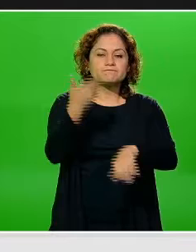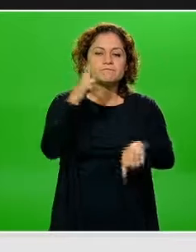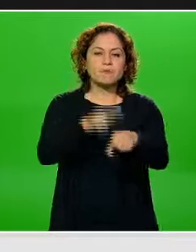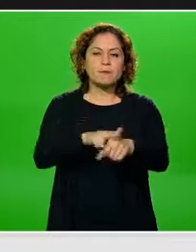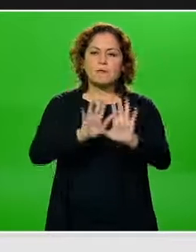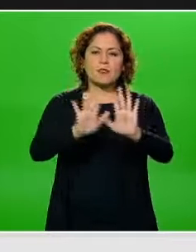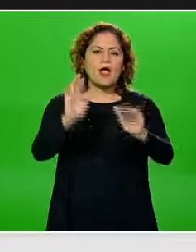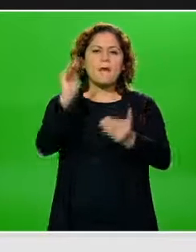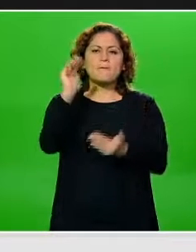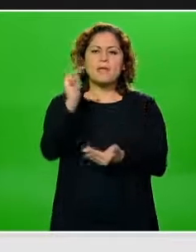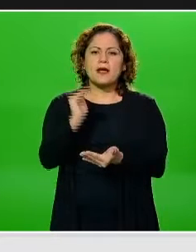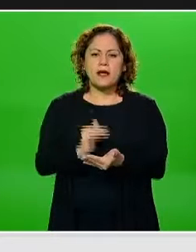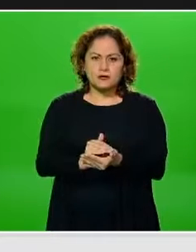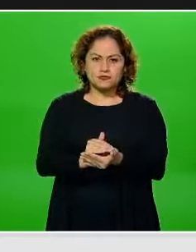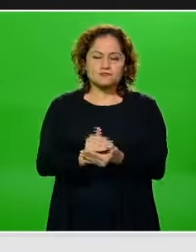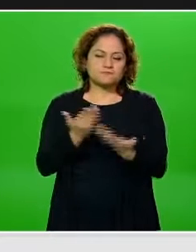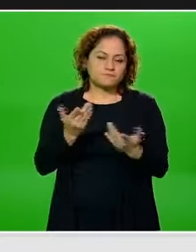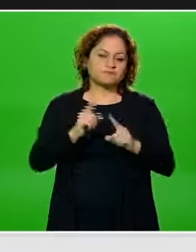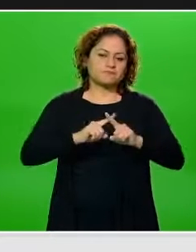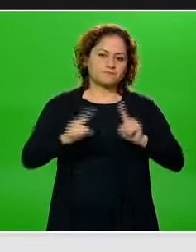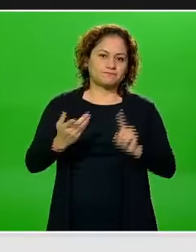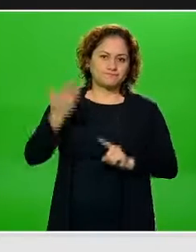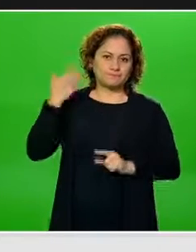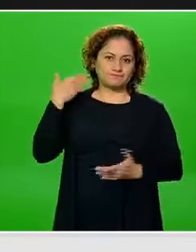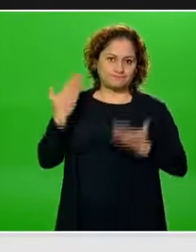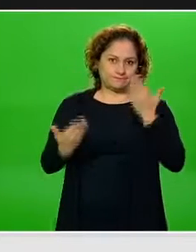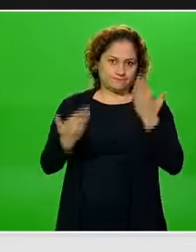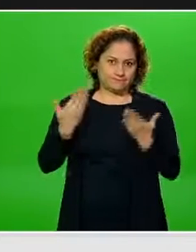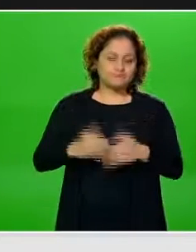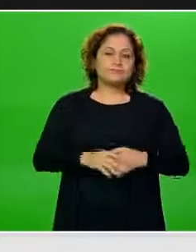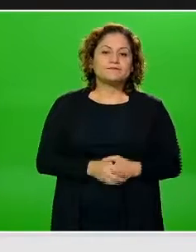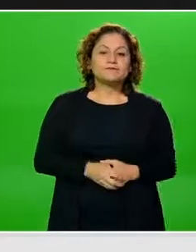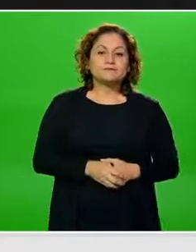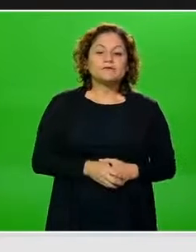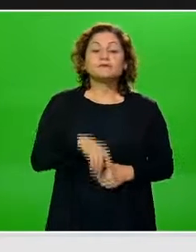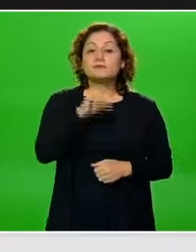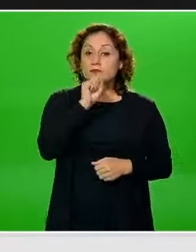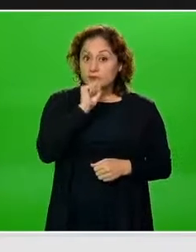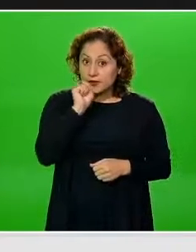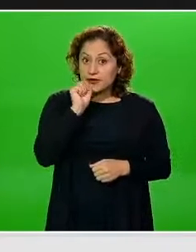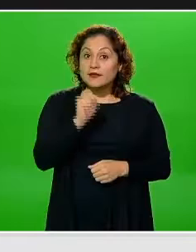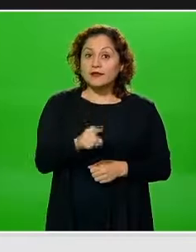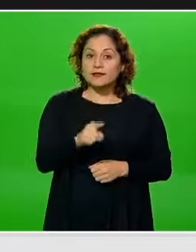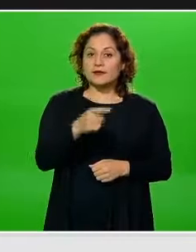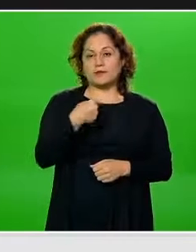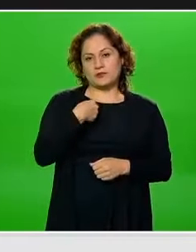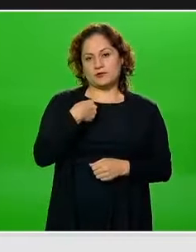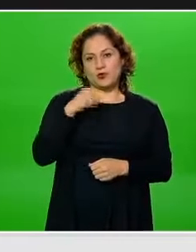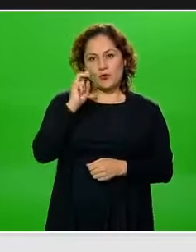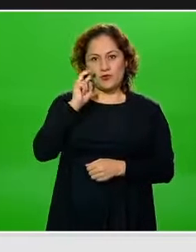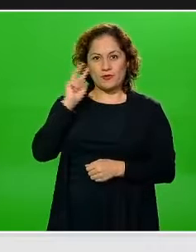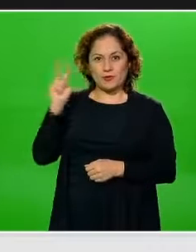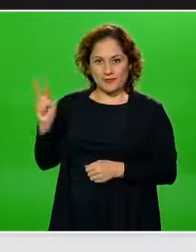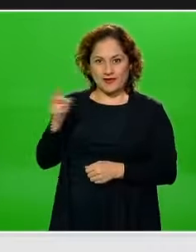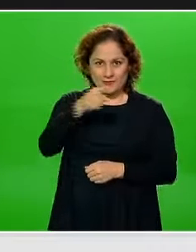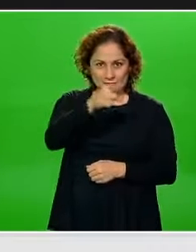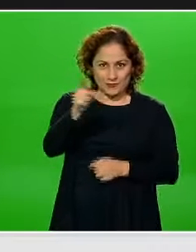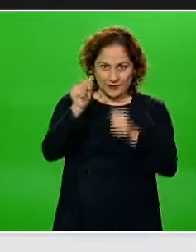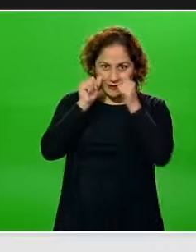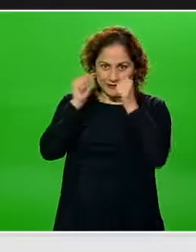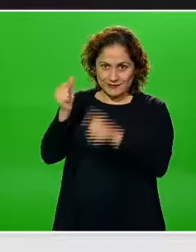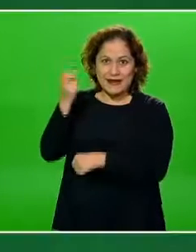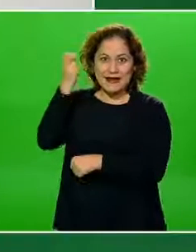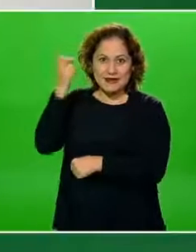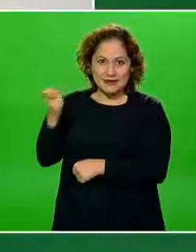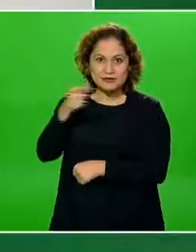en ocasiones anteriores, ¿no? Según lo que les estamos presentando. Y nuevamente aquí el mensaje es no bajar la guardia. Esto no